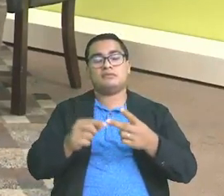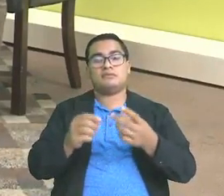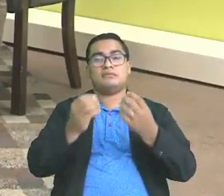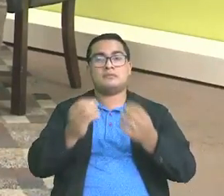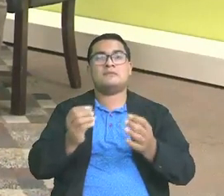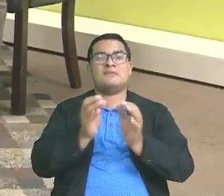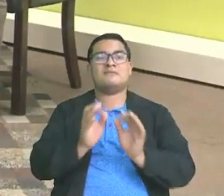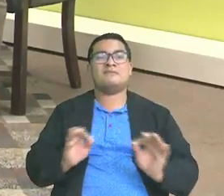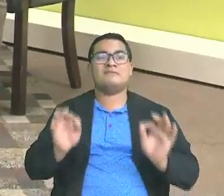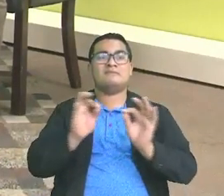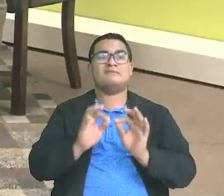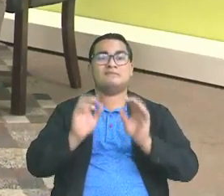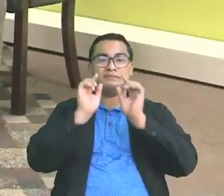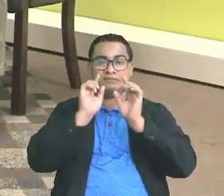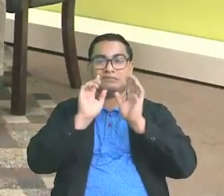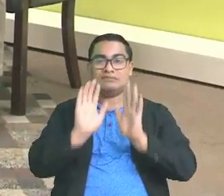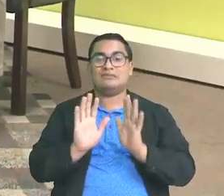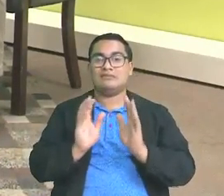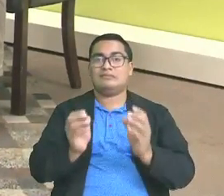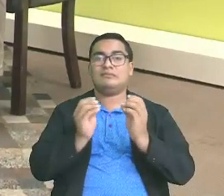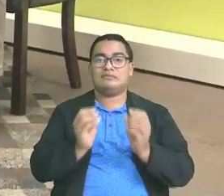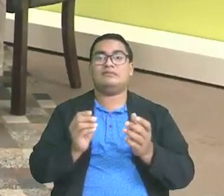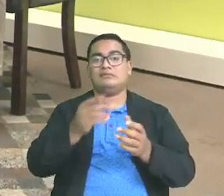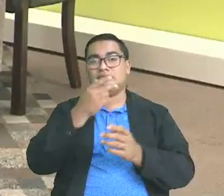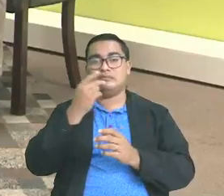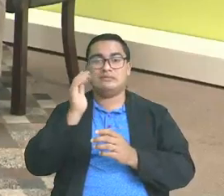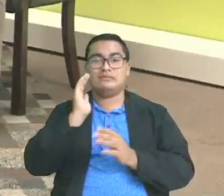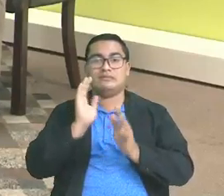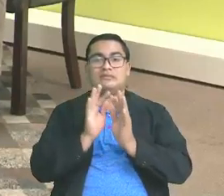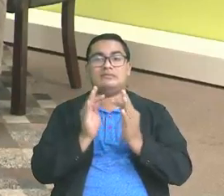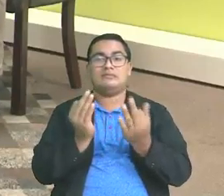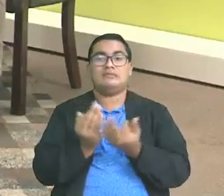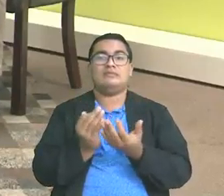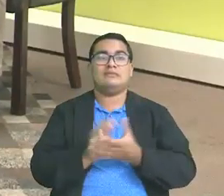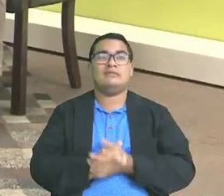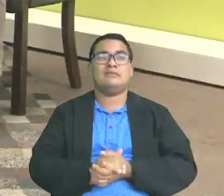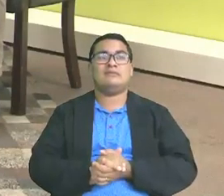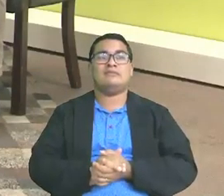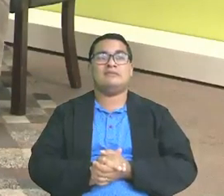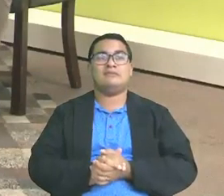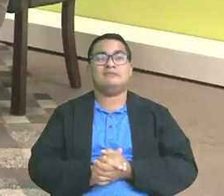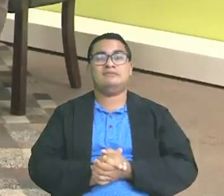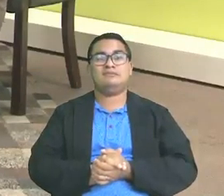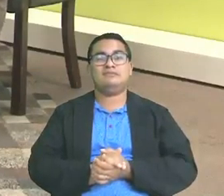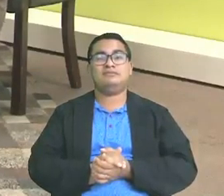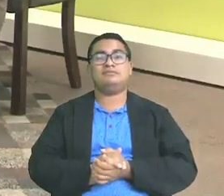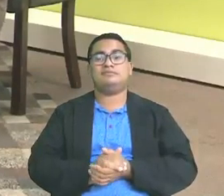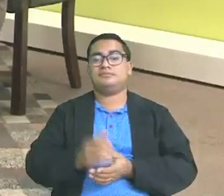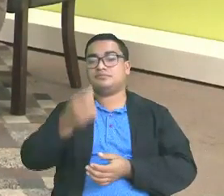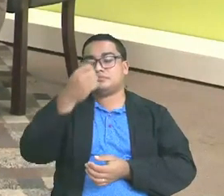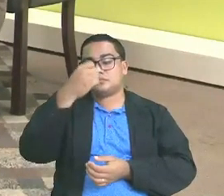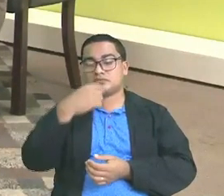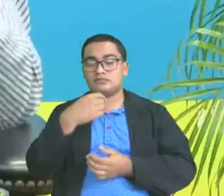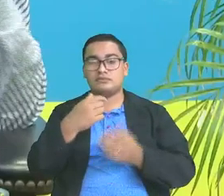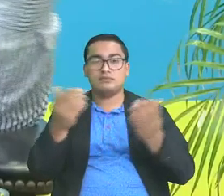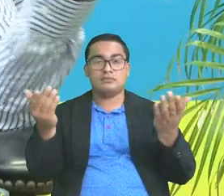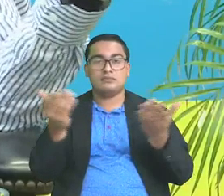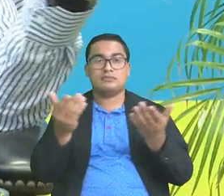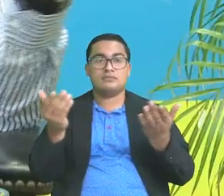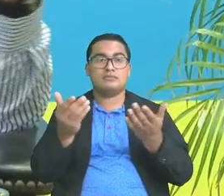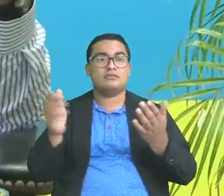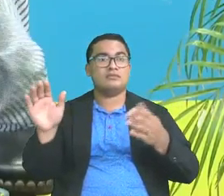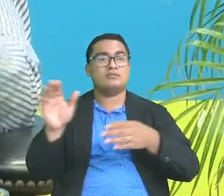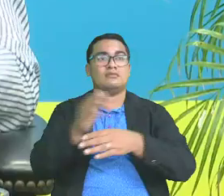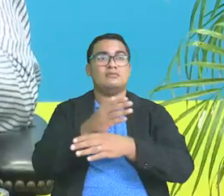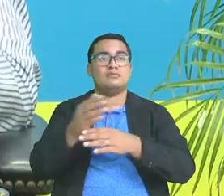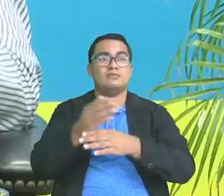importantes para definir. Para que lo tomen en cuenta los pacientes, los padres de familia, sí, cierto. Interesante eso. Ahora, ¿cómo es el tratamiento? ¿Es diferente